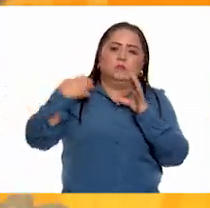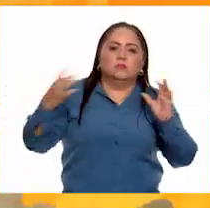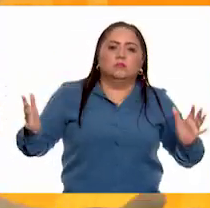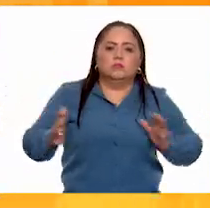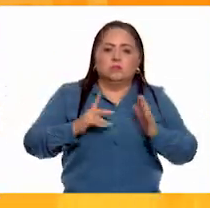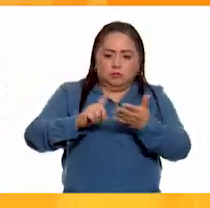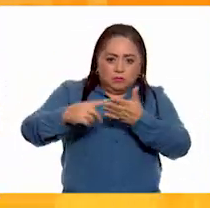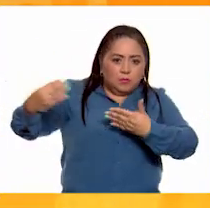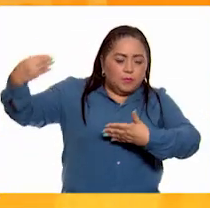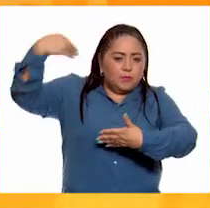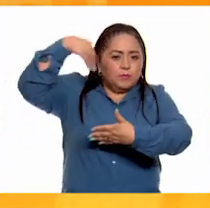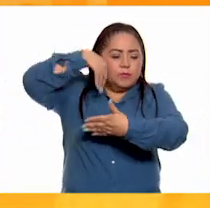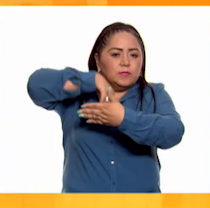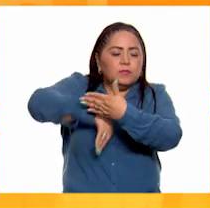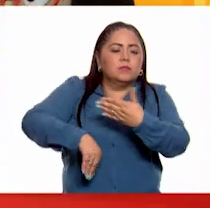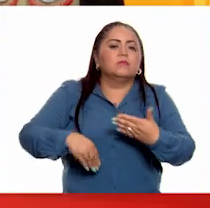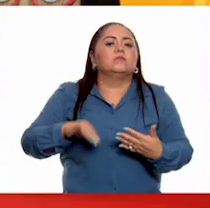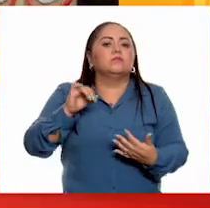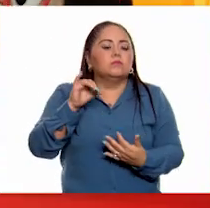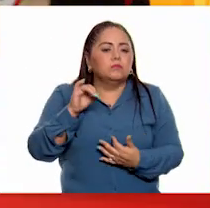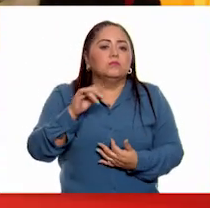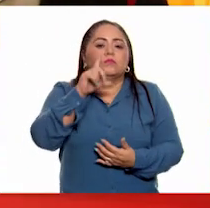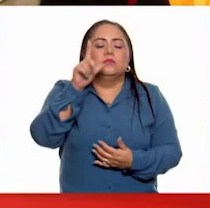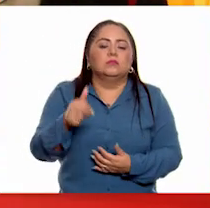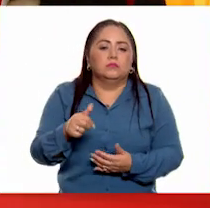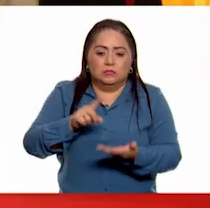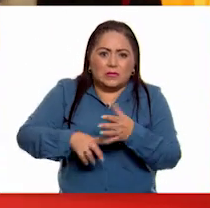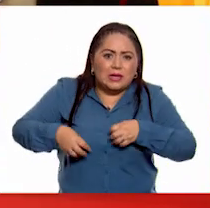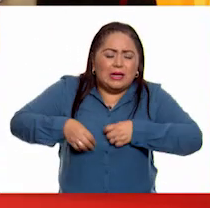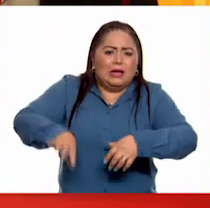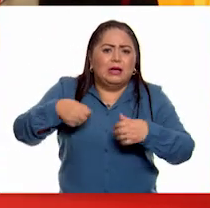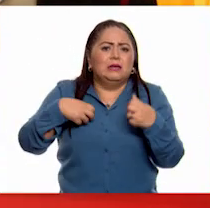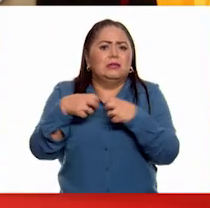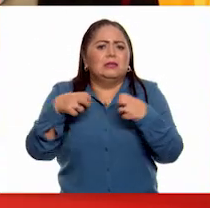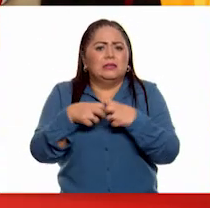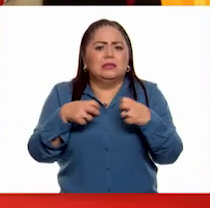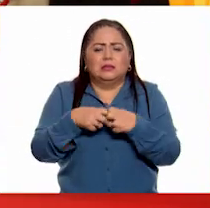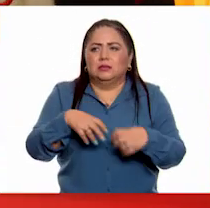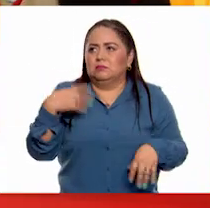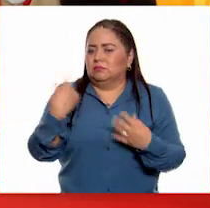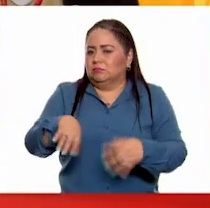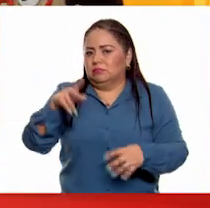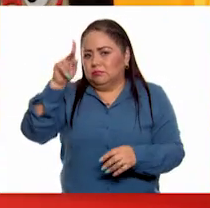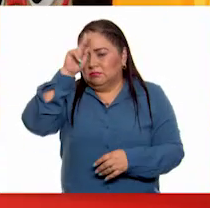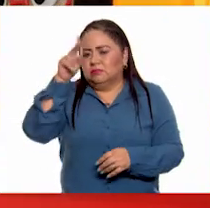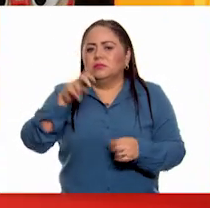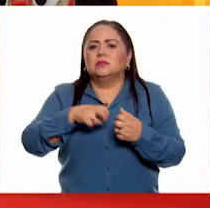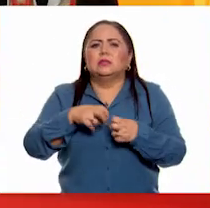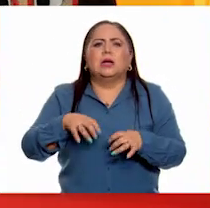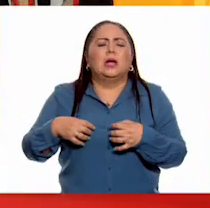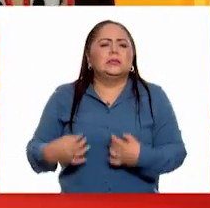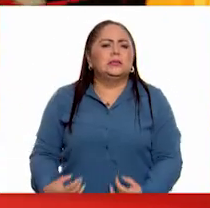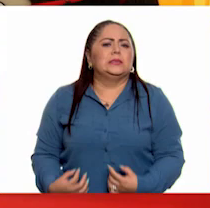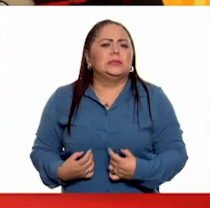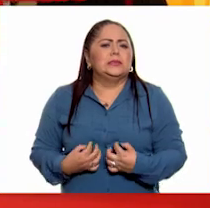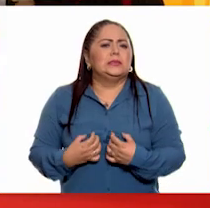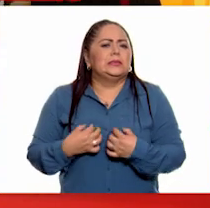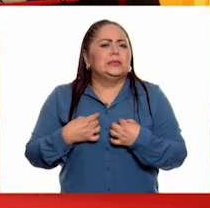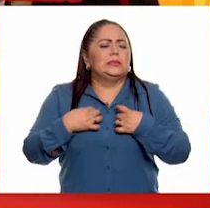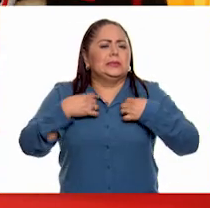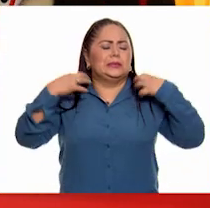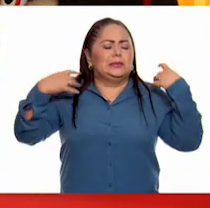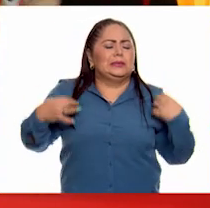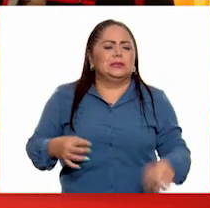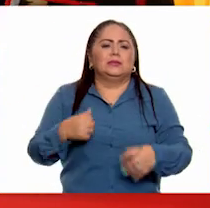y se metió adentro de mi disfraz. Y lograr que se saliera de ahí fue toda una aventura. Sentir sus patas